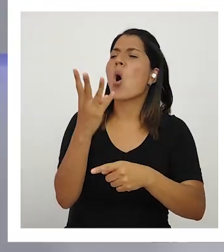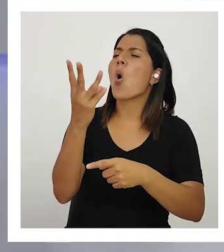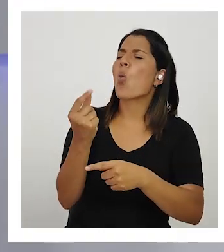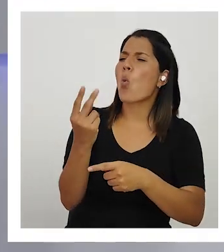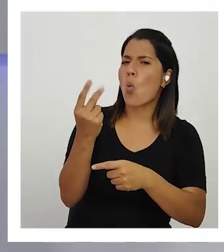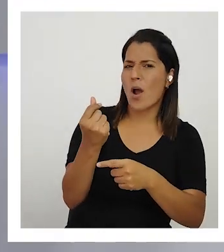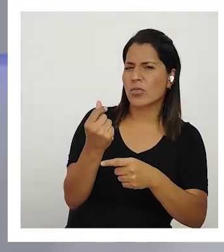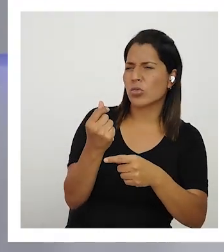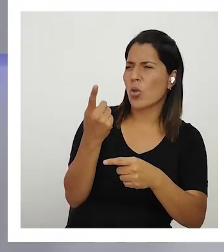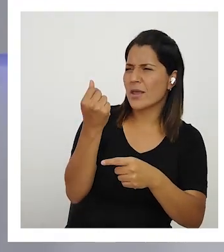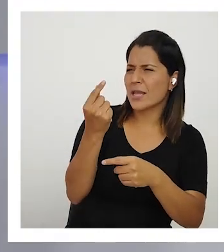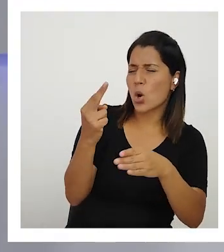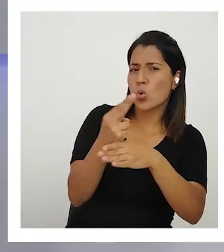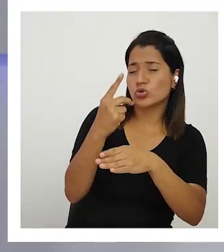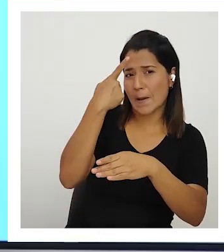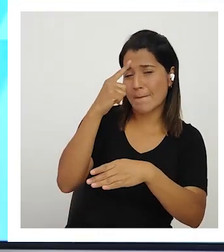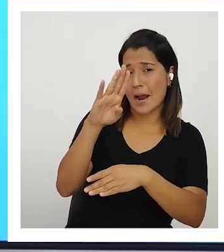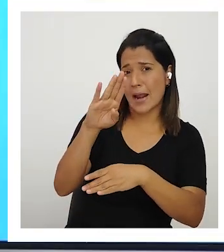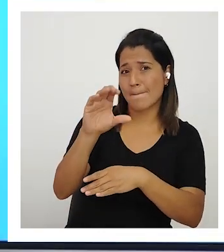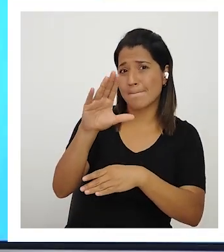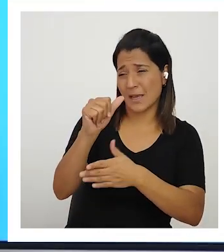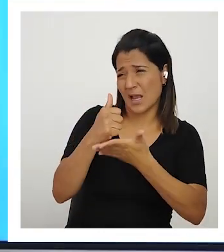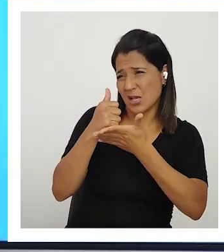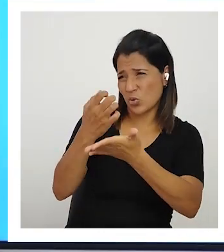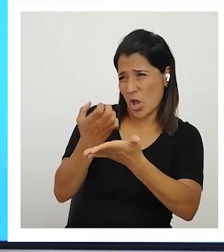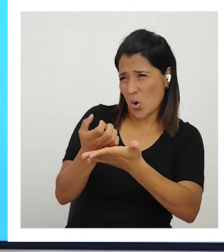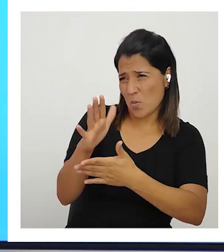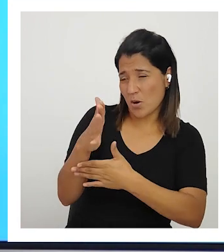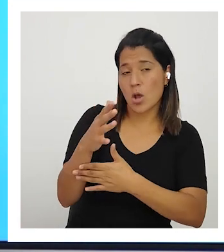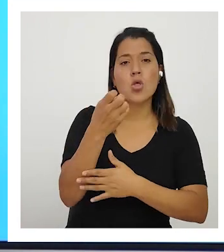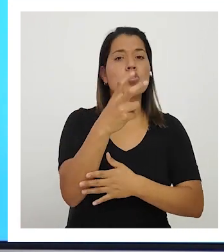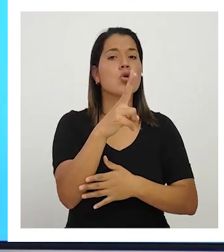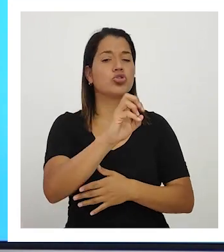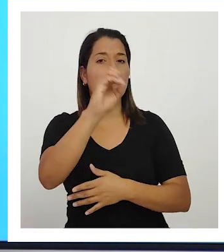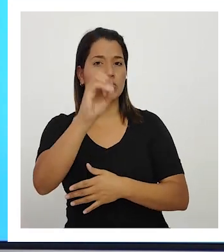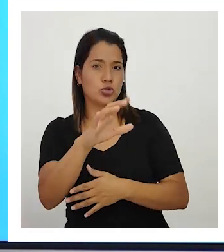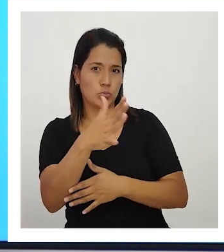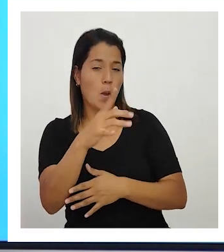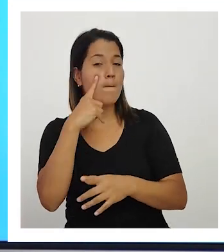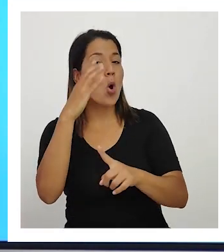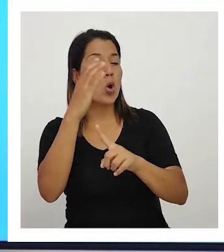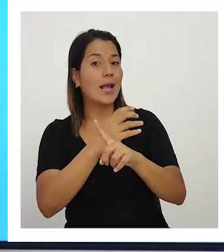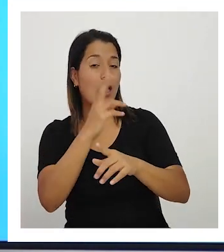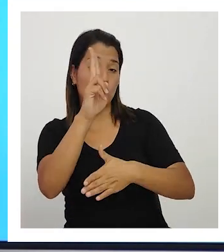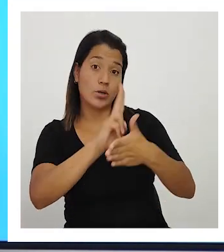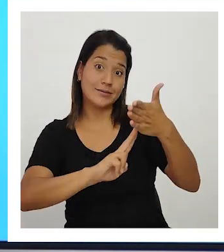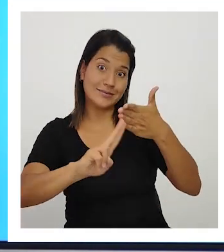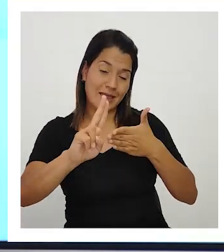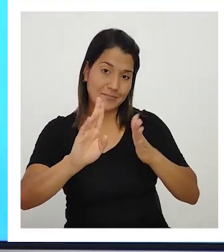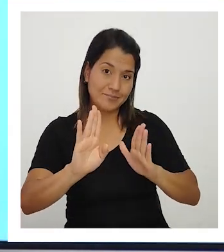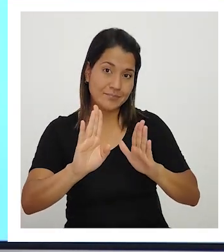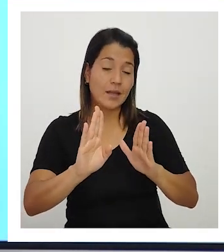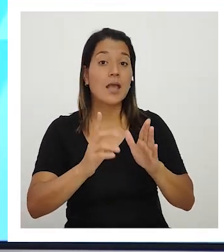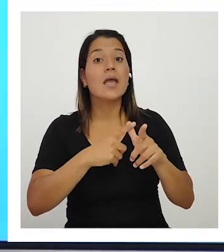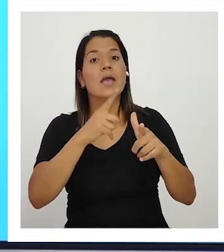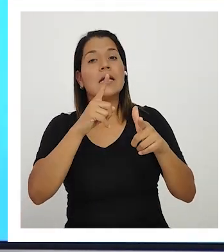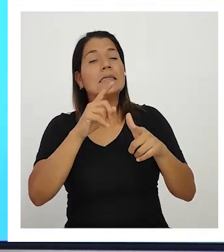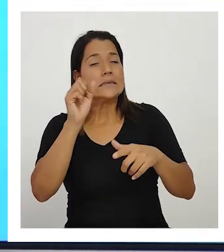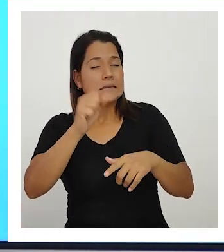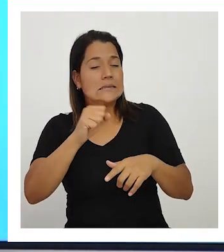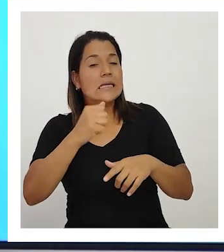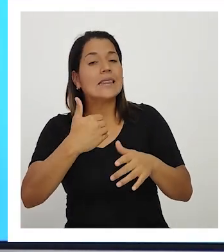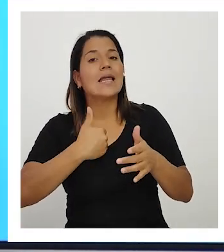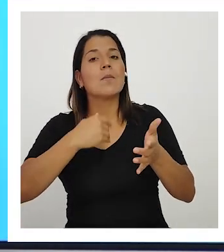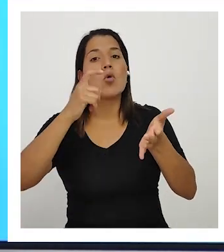becas específicamente? Es que en becas anda alrededor de un 12% por cada universidad. Lo que sí tenemos registrado es que